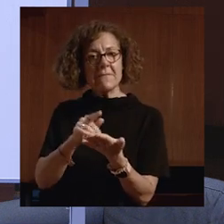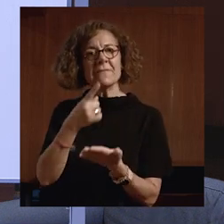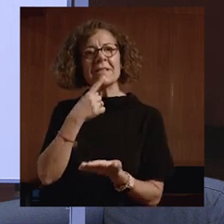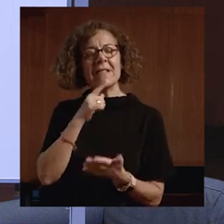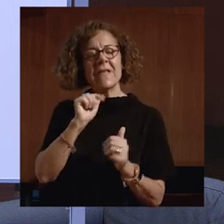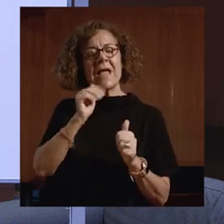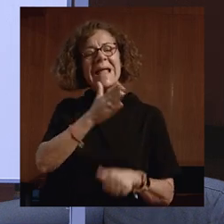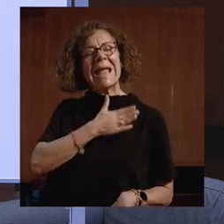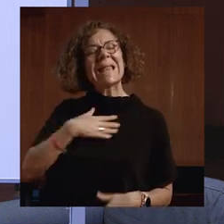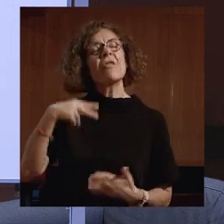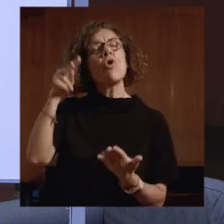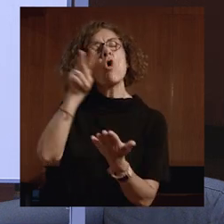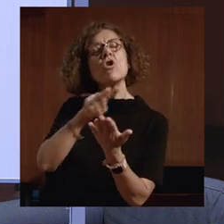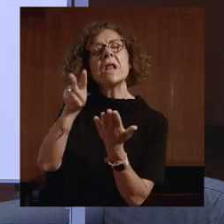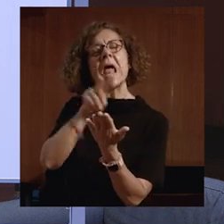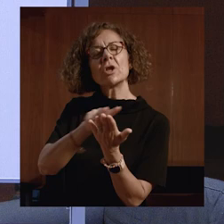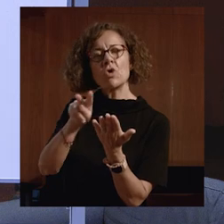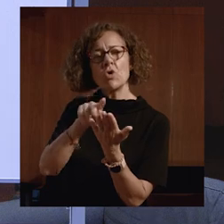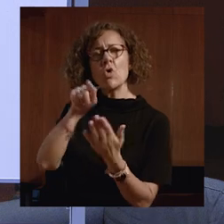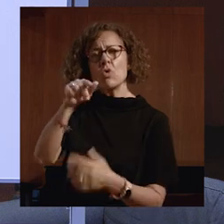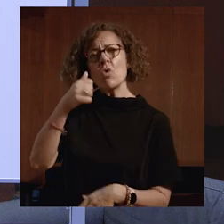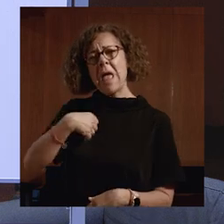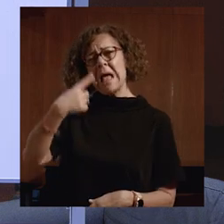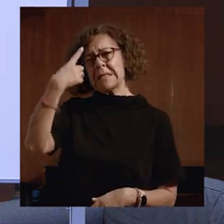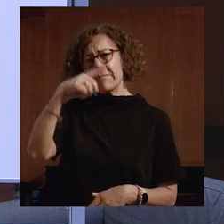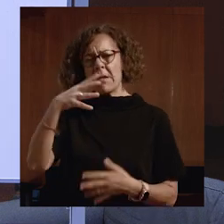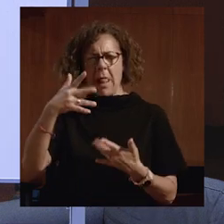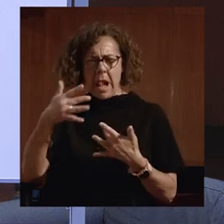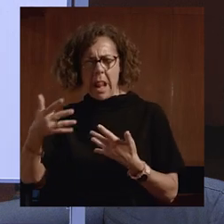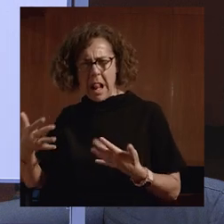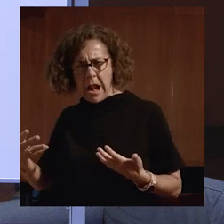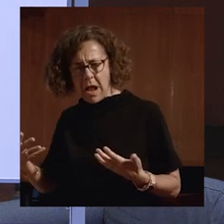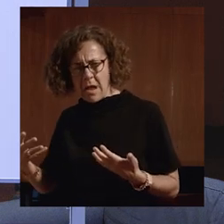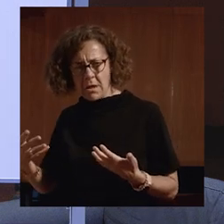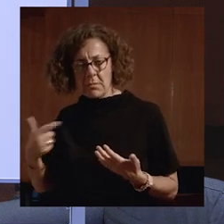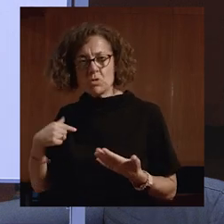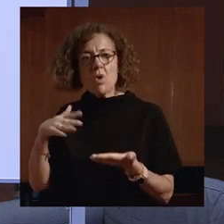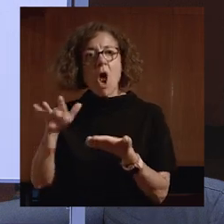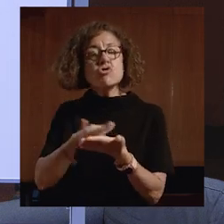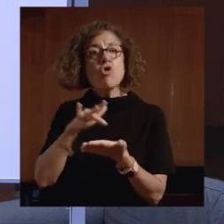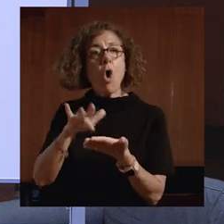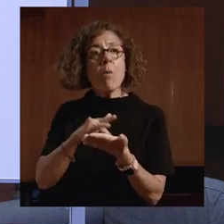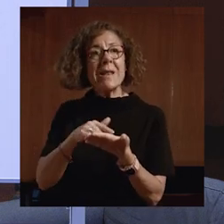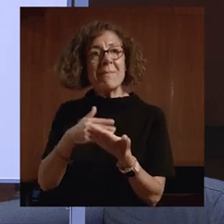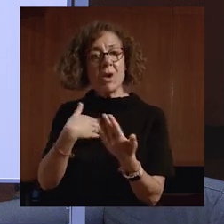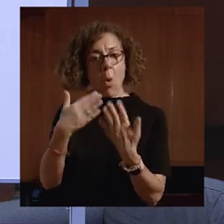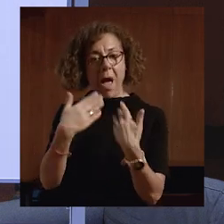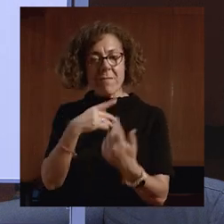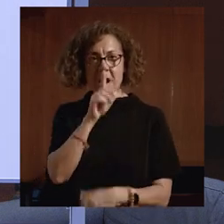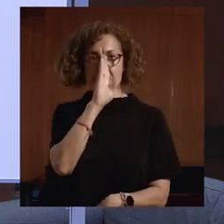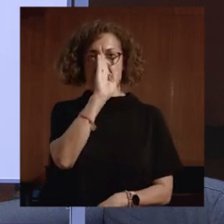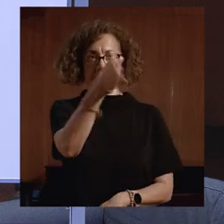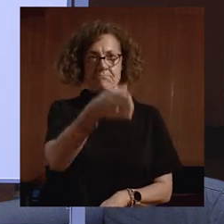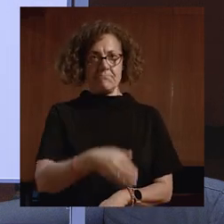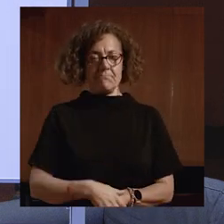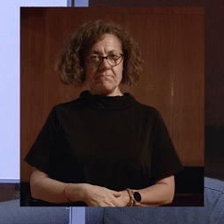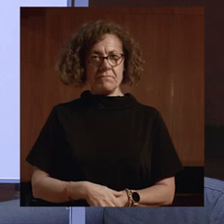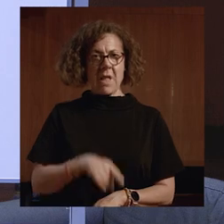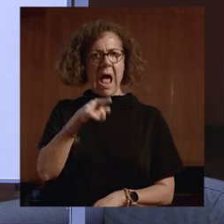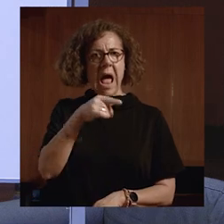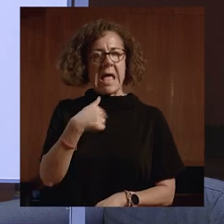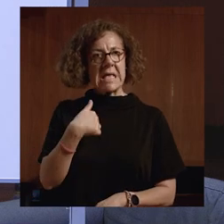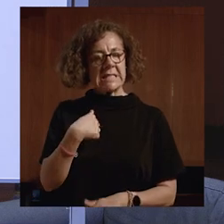lector, como ya te habrás imaginado, no sé cuánto, tal, y es una novela, pero te habla a ti. Ahí hay algo aún del